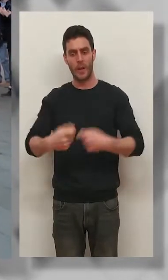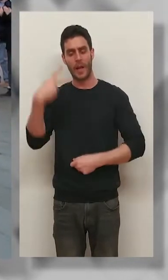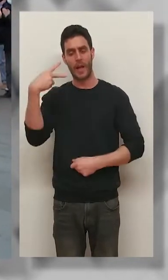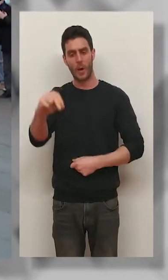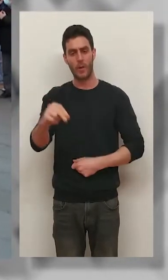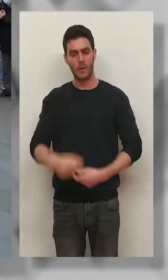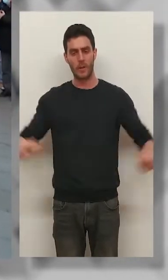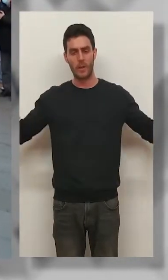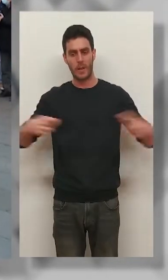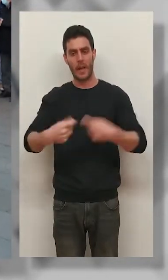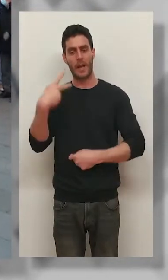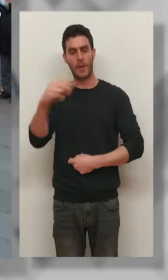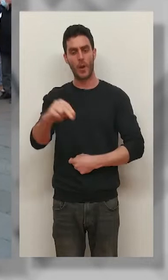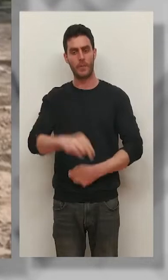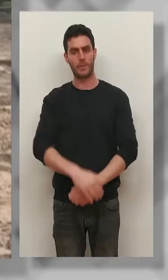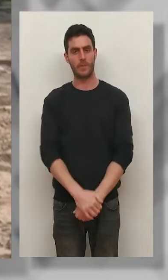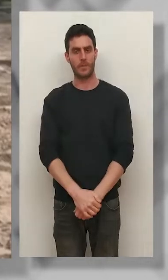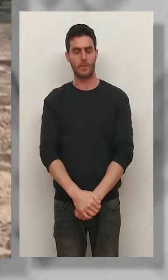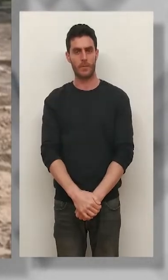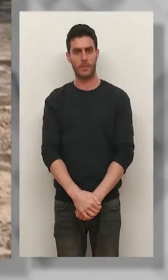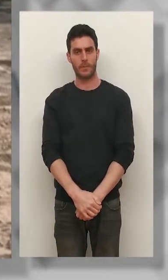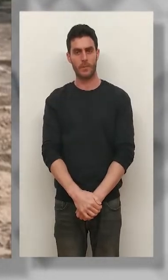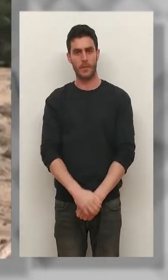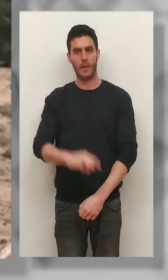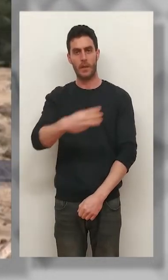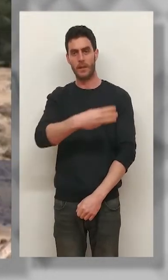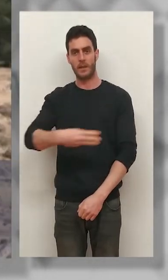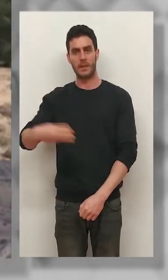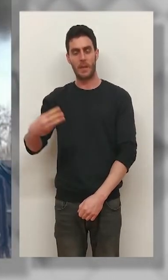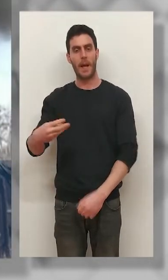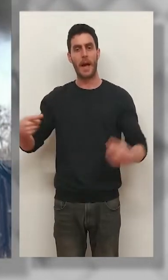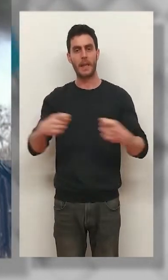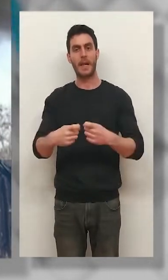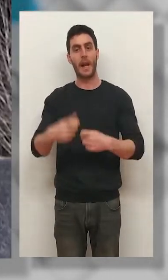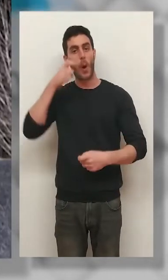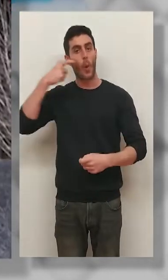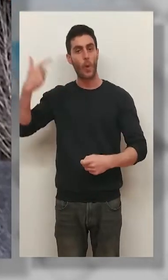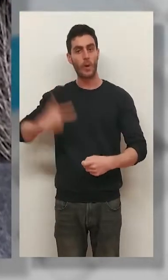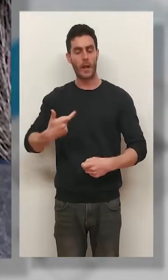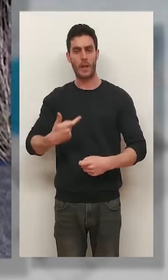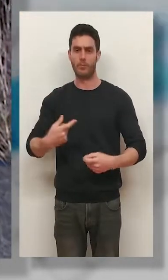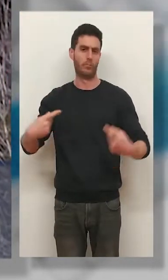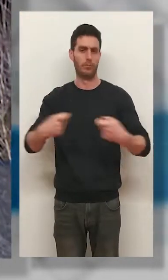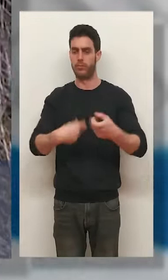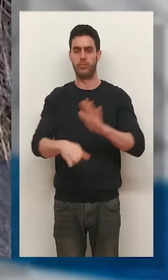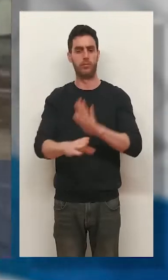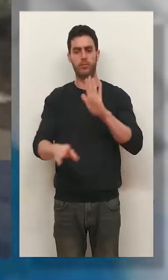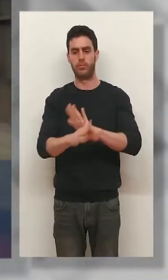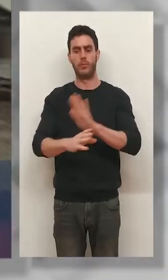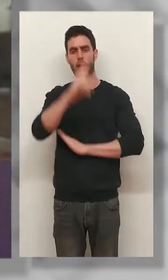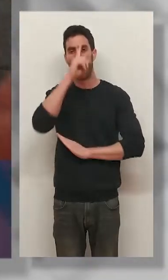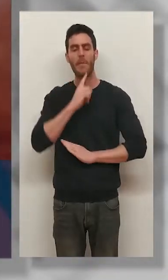la guerra! ¡No a la guerra! Tercera semana de guerra en Ucrania y la escalada de los ataques continúa.